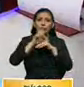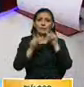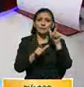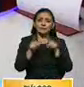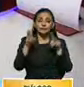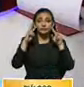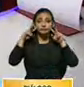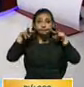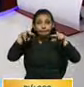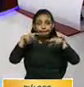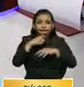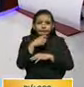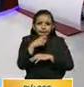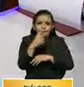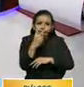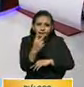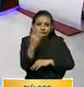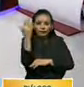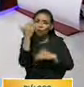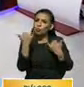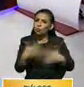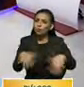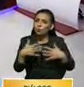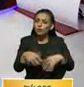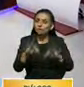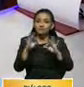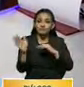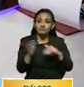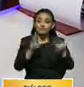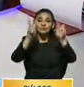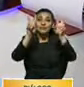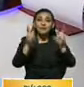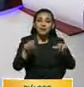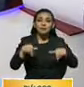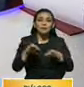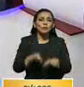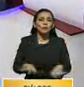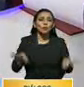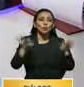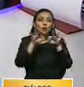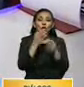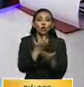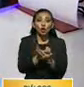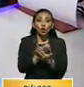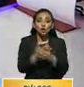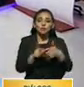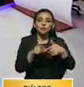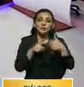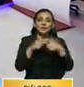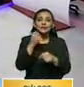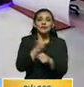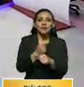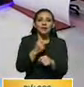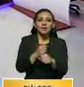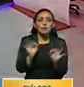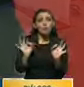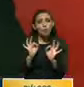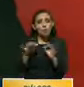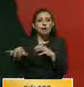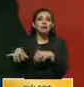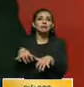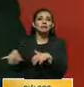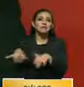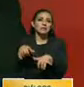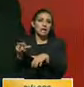Y vamos a entrar a un segmento importante, la situación económica y el empleo, que son los principales temas que aquejan